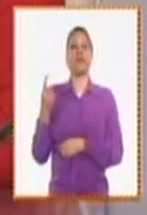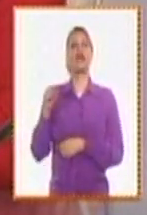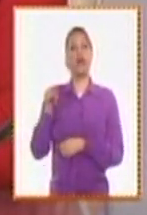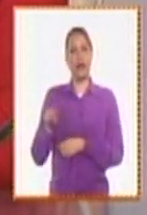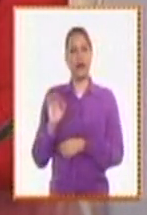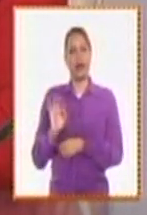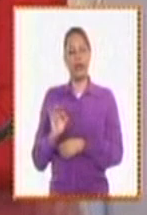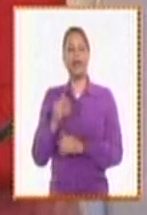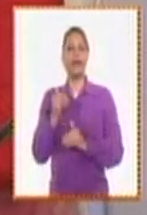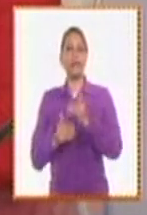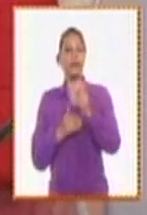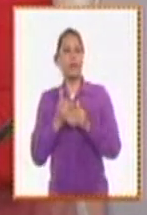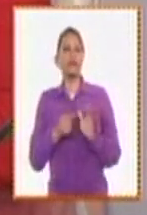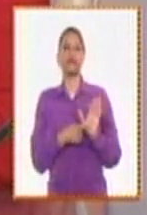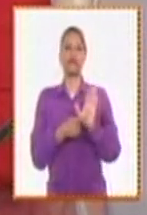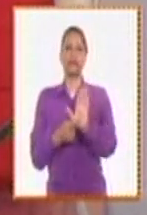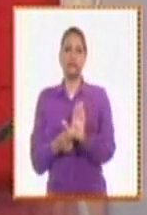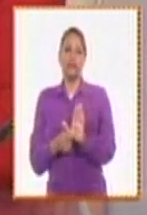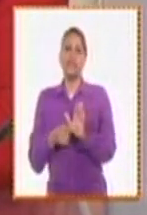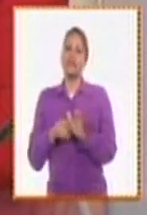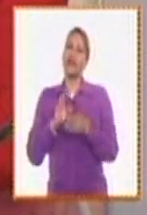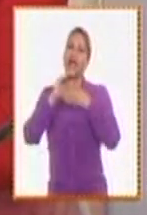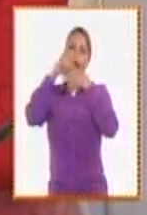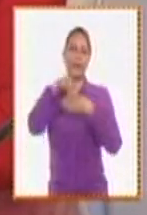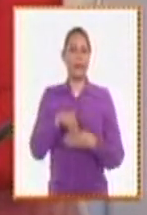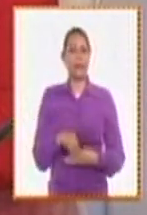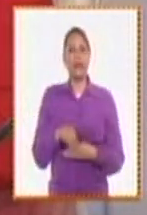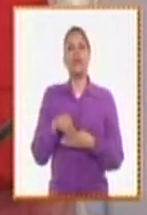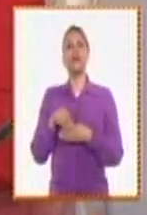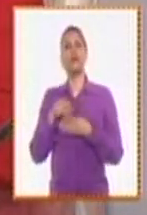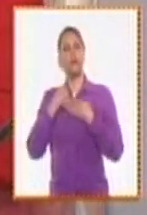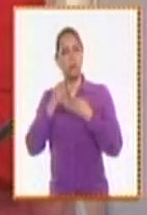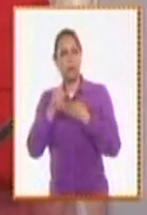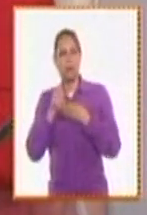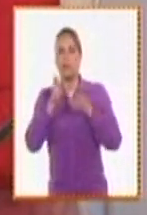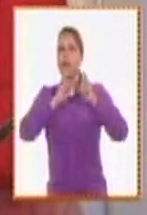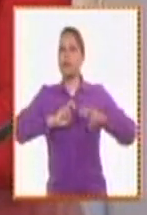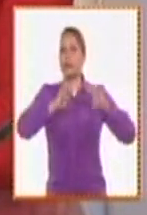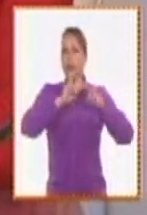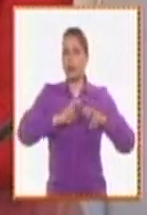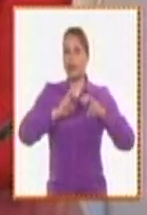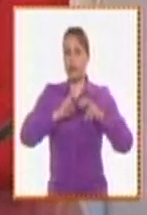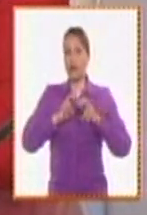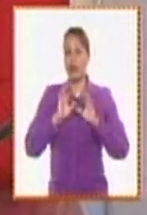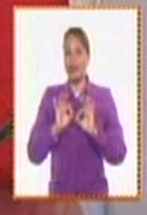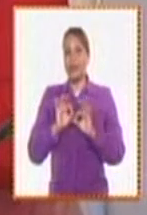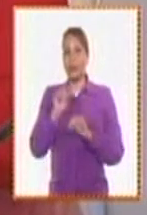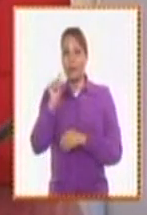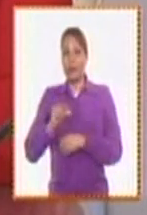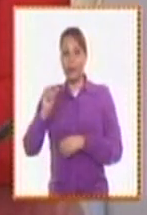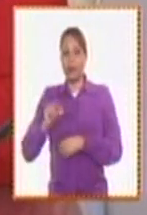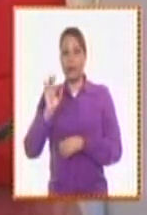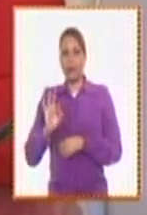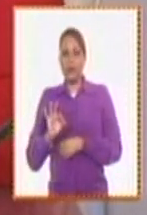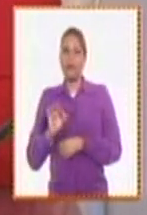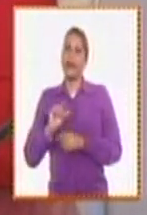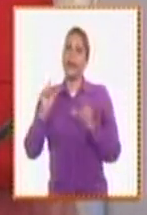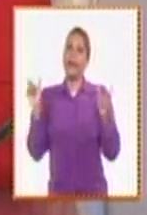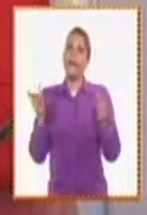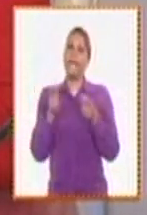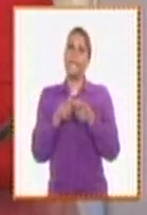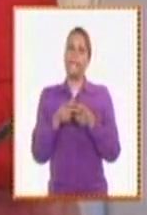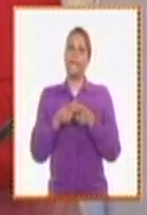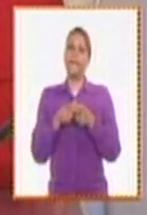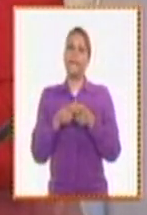el proceso mostraron un arrepentimiento, que cooperaron en las investigaciones y, como quiera que sea, merecieron una